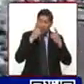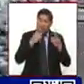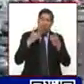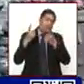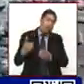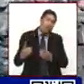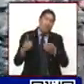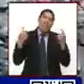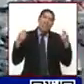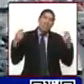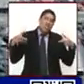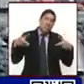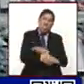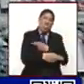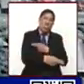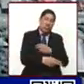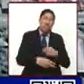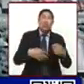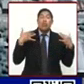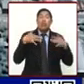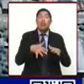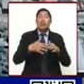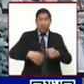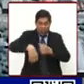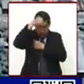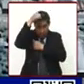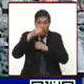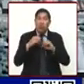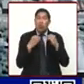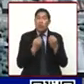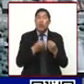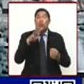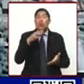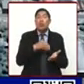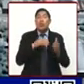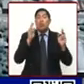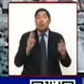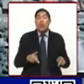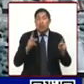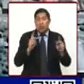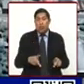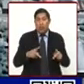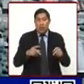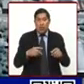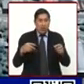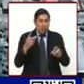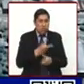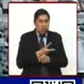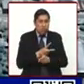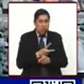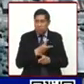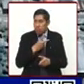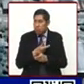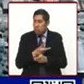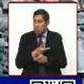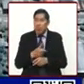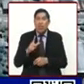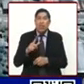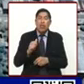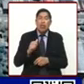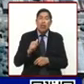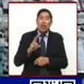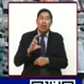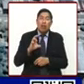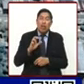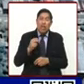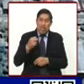de intentos de interrumpir el Congreso del MAS, las organizaciones dispondrán de 4.000 personas que servirán de seguridad en la UCAEÑE. El evento